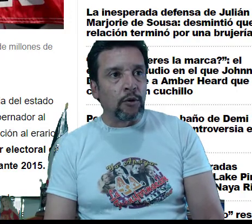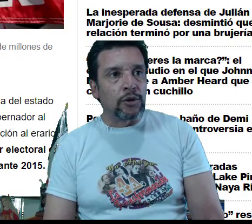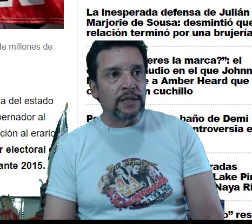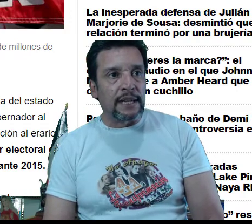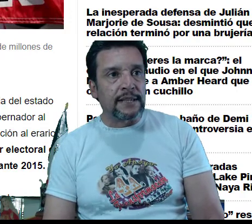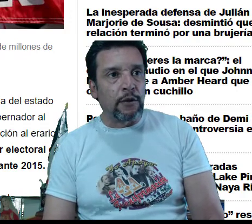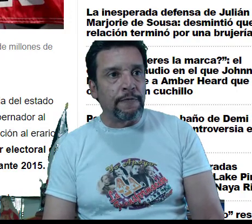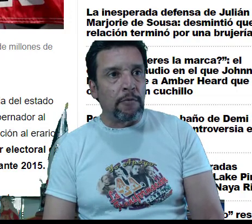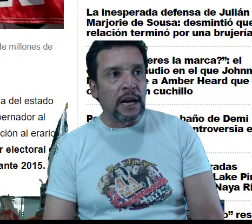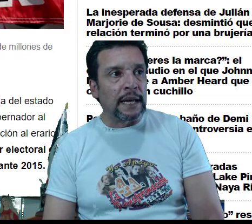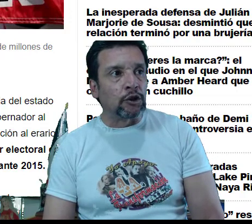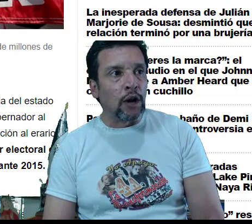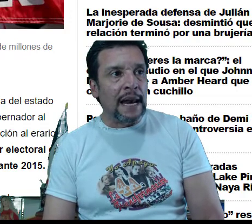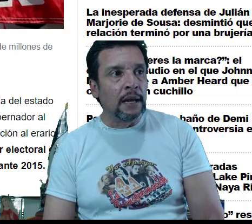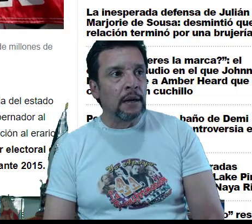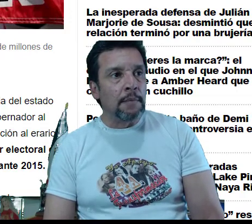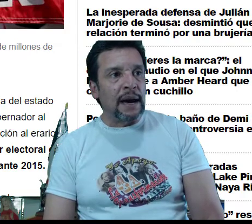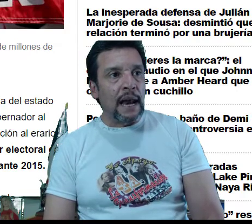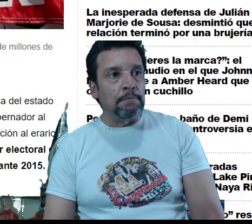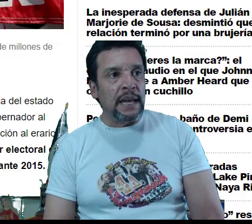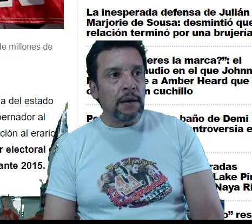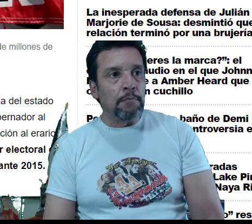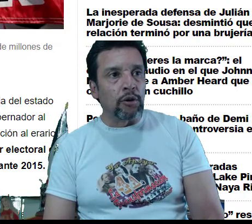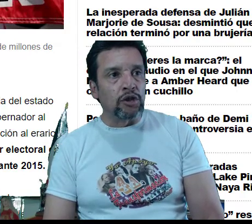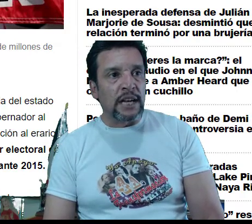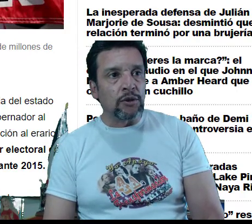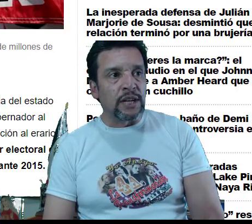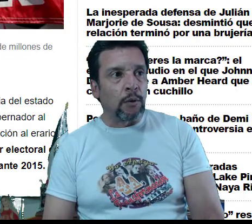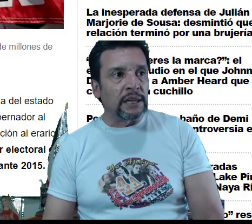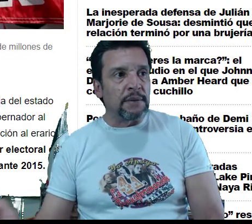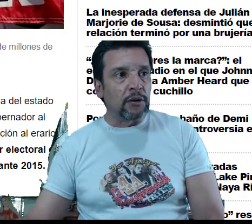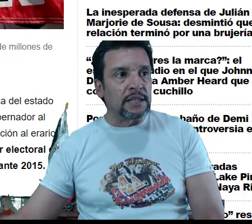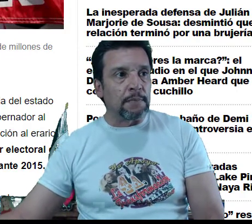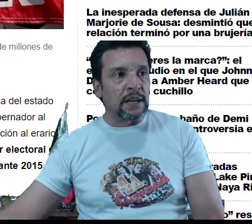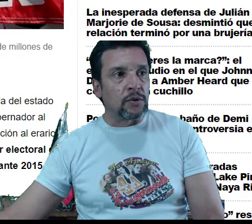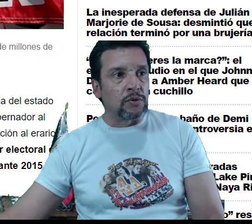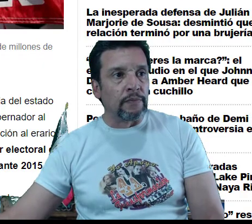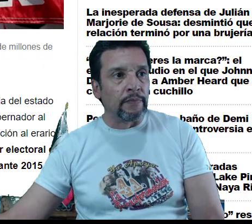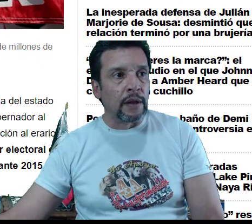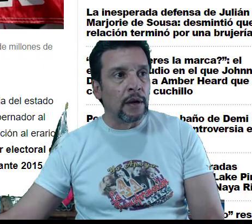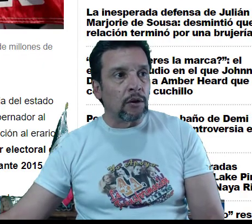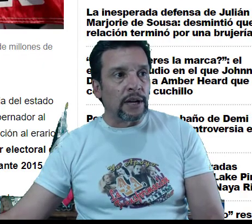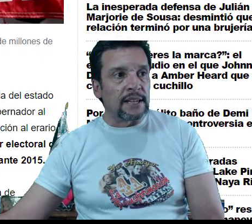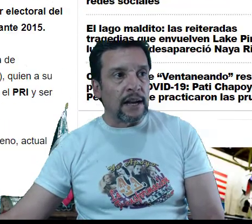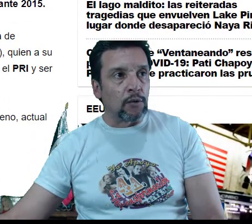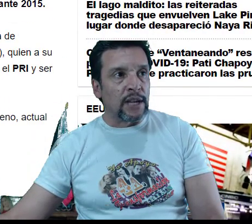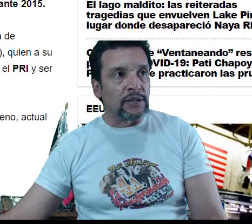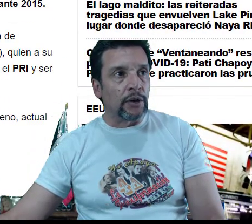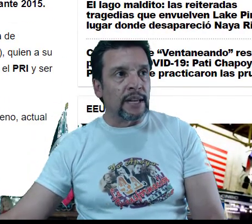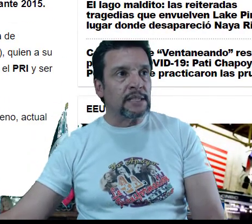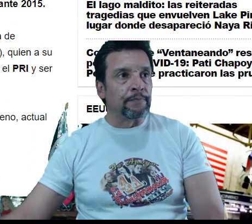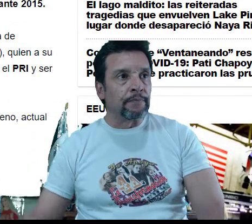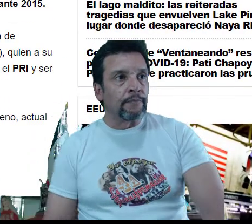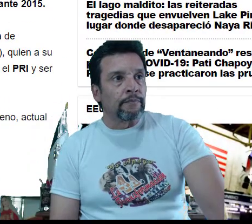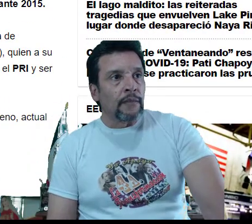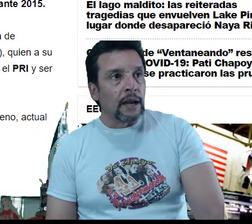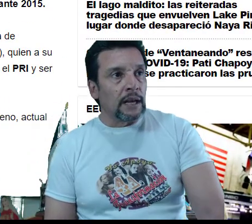de recursos del Estado en favor electoral para el PRI por 250 millones de pesos. Con esas